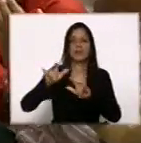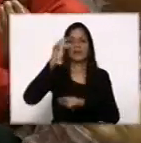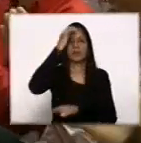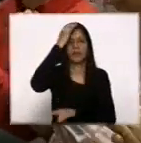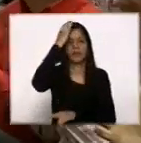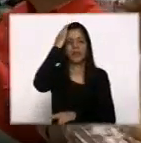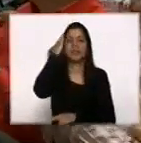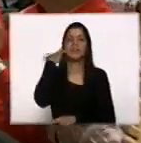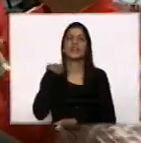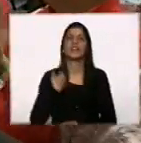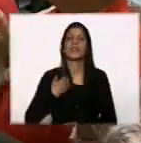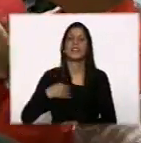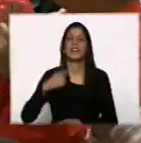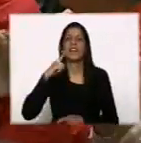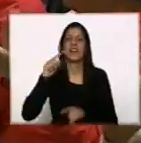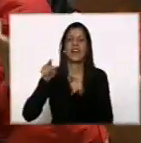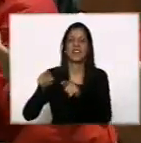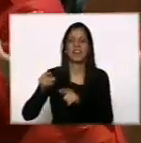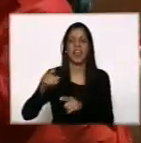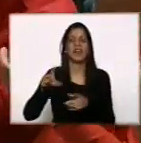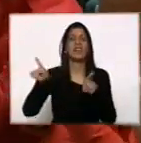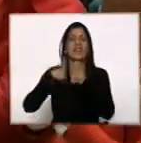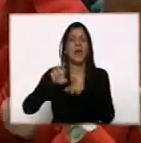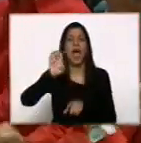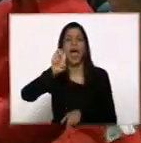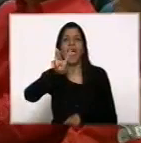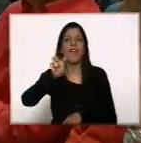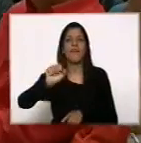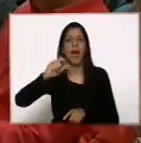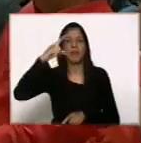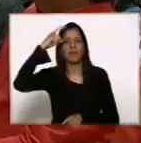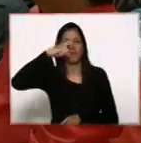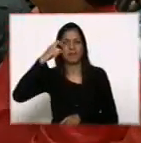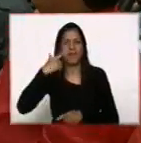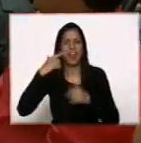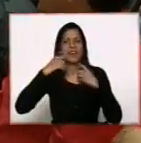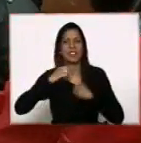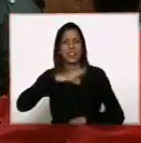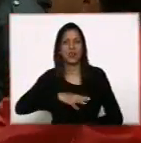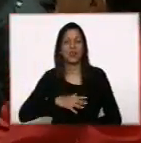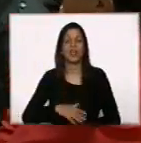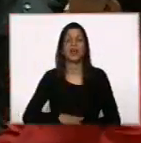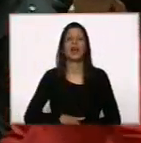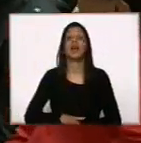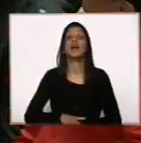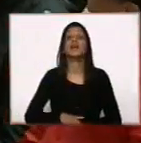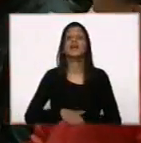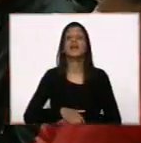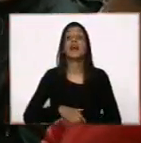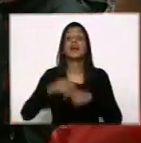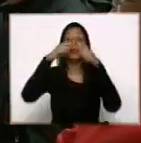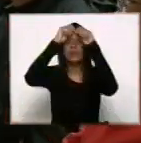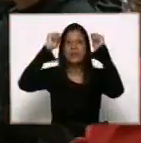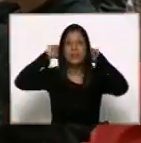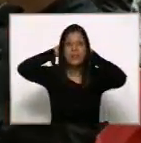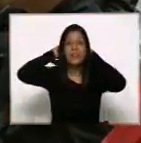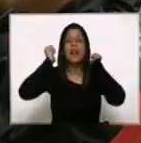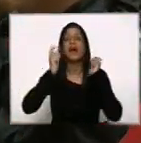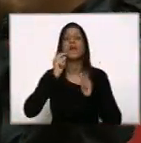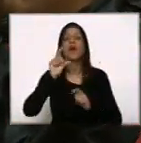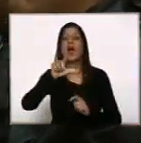Perón nuestra, ¿verdad? Porque, bueno, la Luisa Cáceres de Arizmendi es un ejemplo de